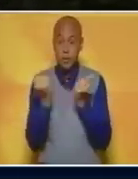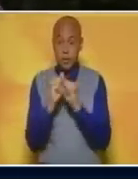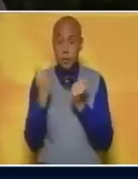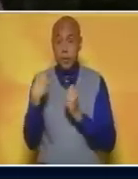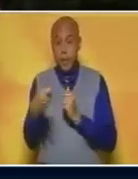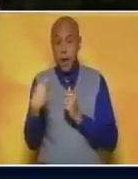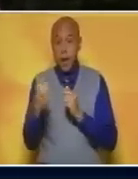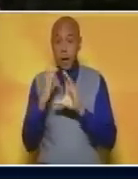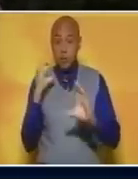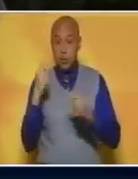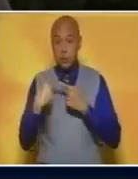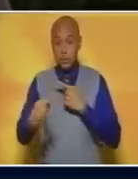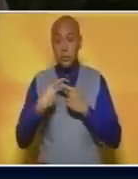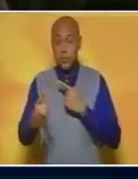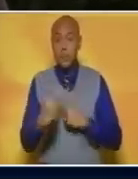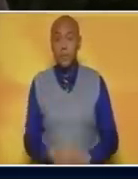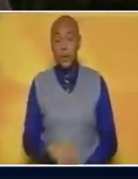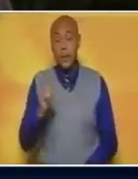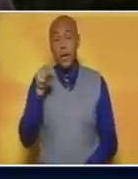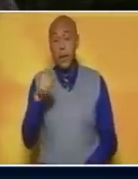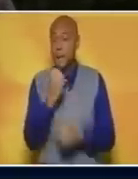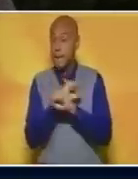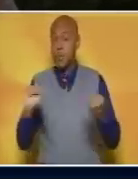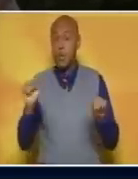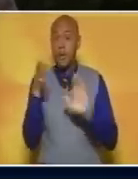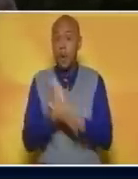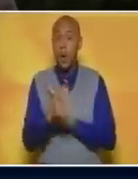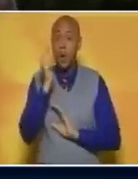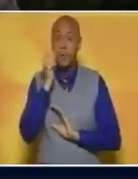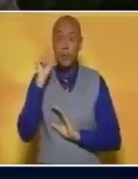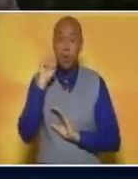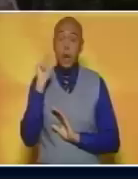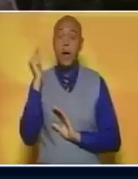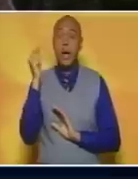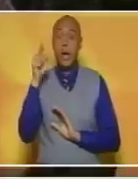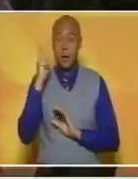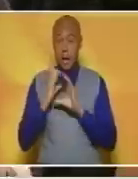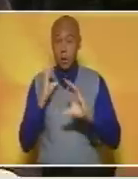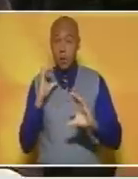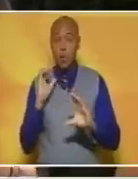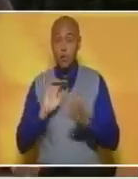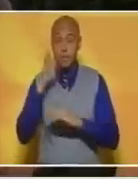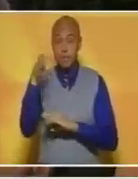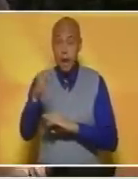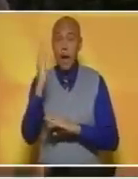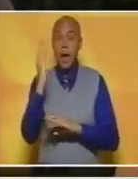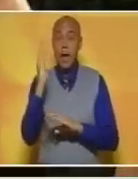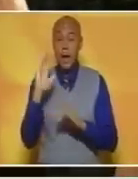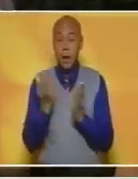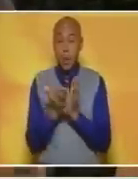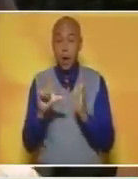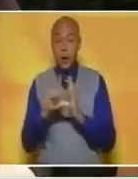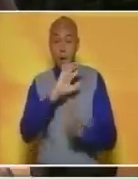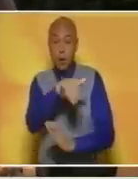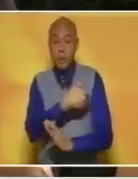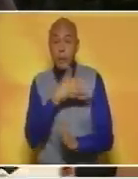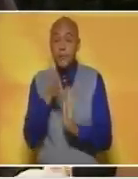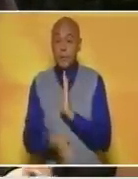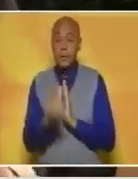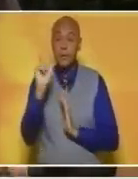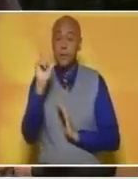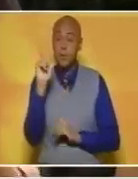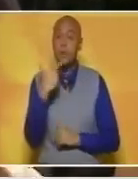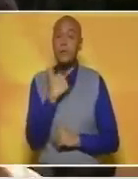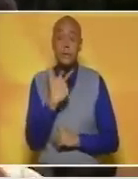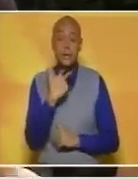jóvenes. Es de verdad imposible que nuestros jóvenes puedan trasladarse a su casa de estudio cuando vemos que no